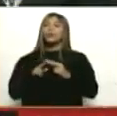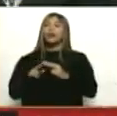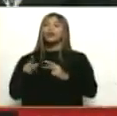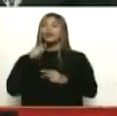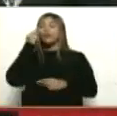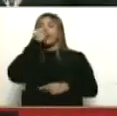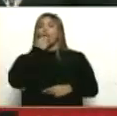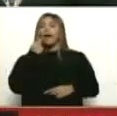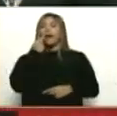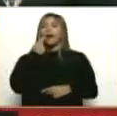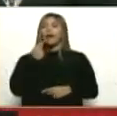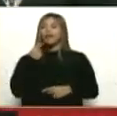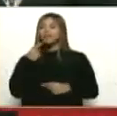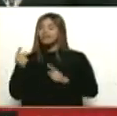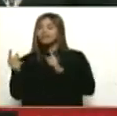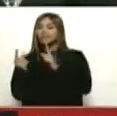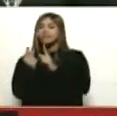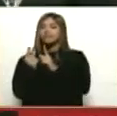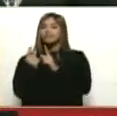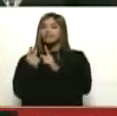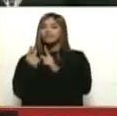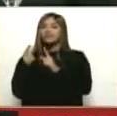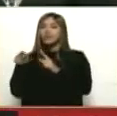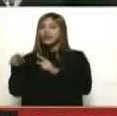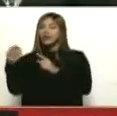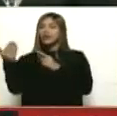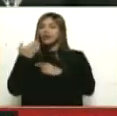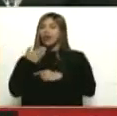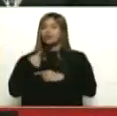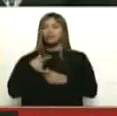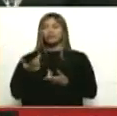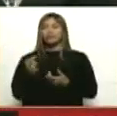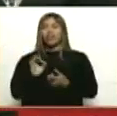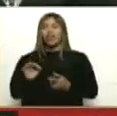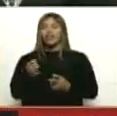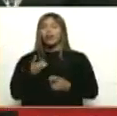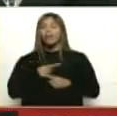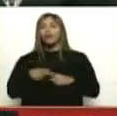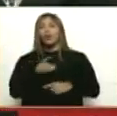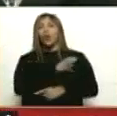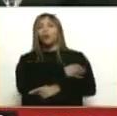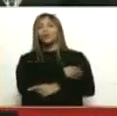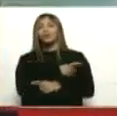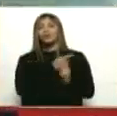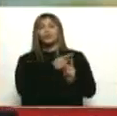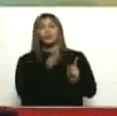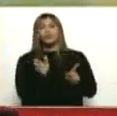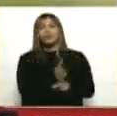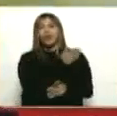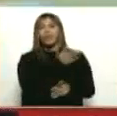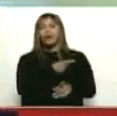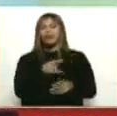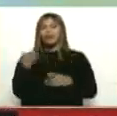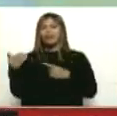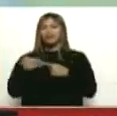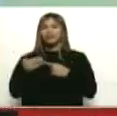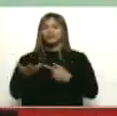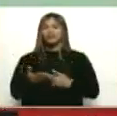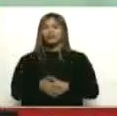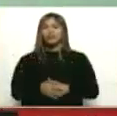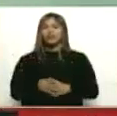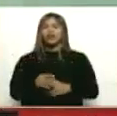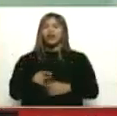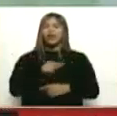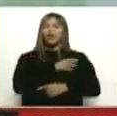imagen como que si las sanciones son de ellos. Pero la oposición no tiene nada que ver con las sanciones. La oposición va